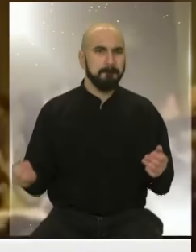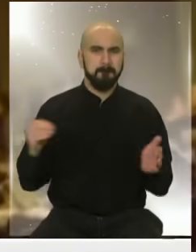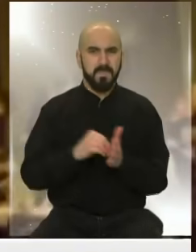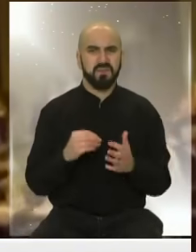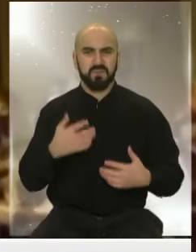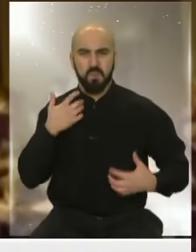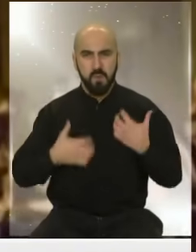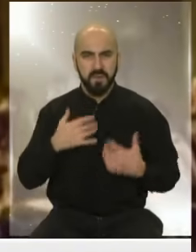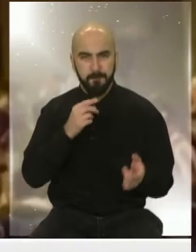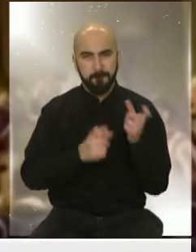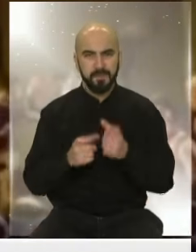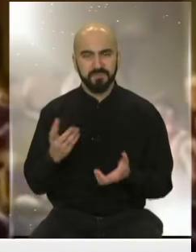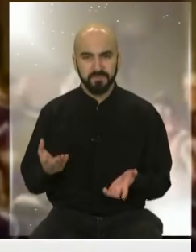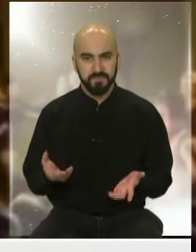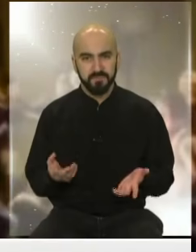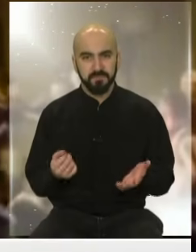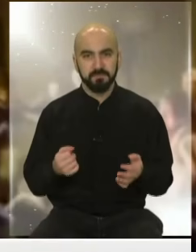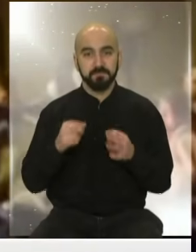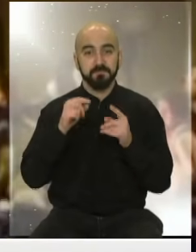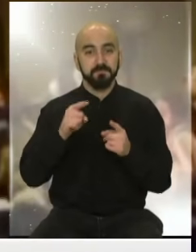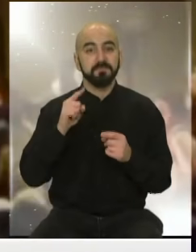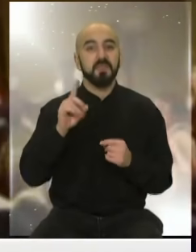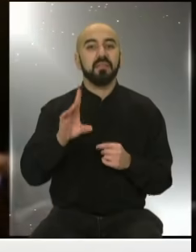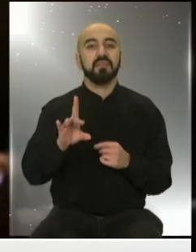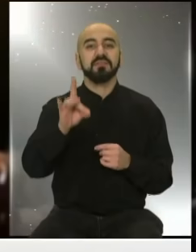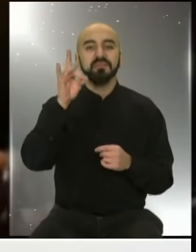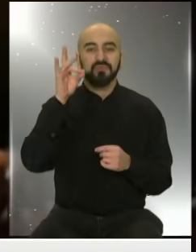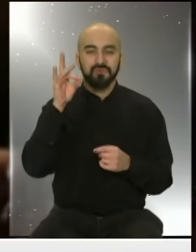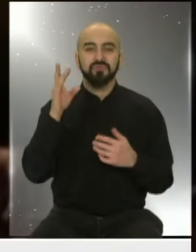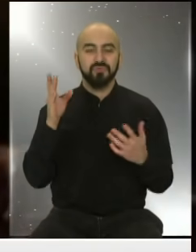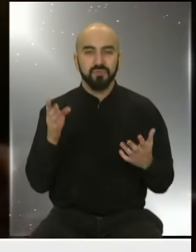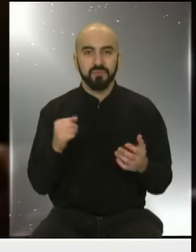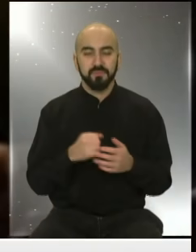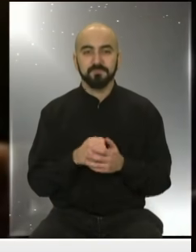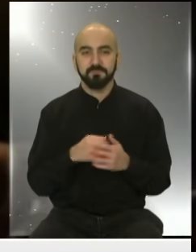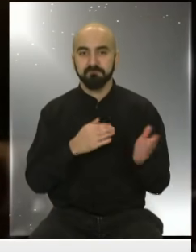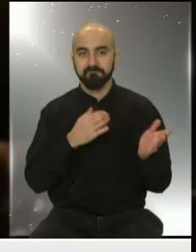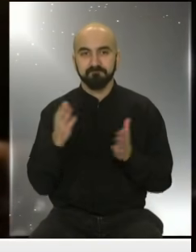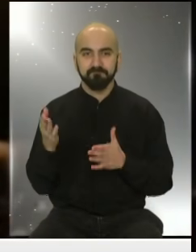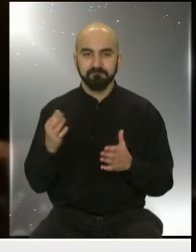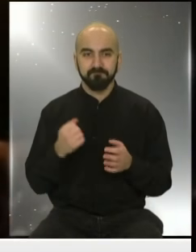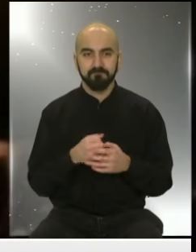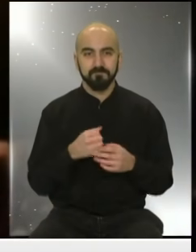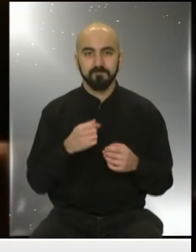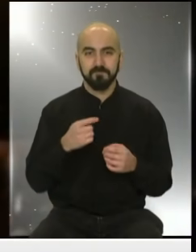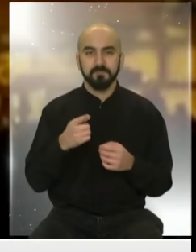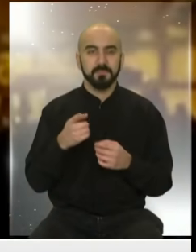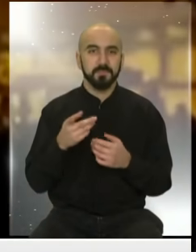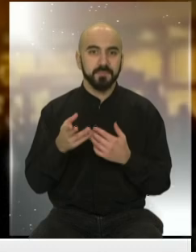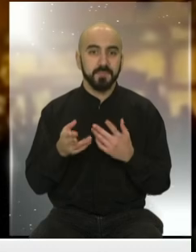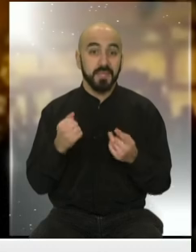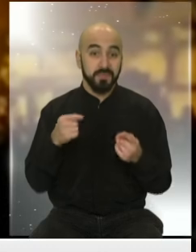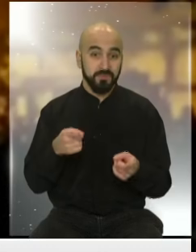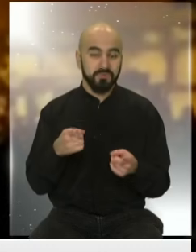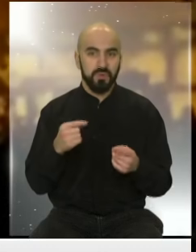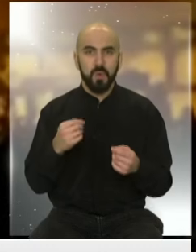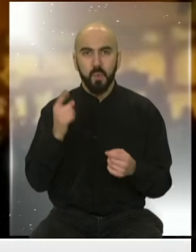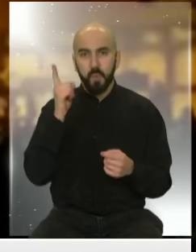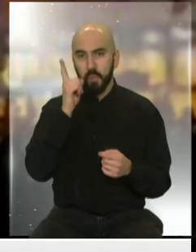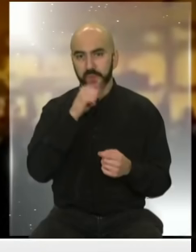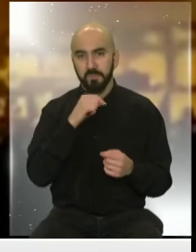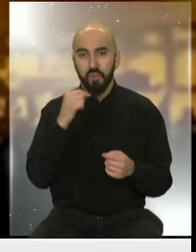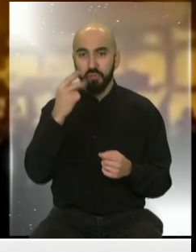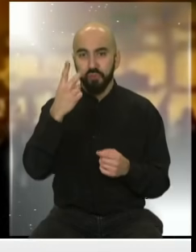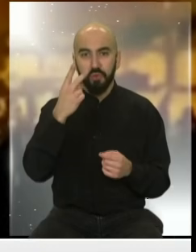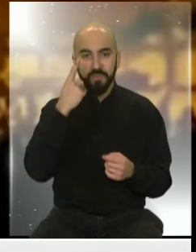de la gente. Y es por eso que la decisión también que toma en la cuenta de Twitter, y hablando de eso, que ha sido la polémica de los últimos dos días, y